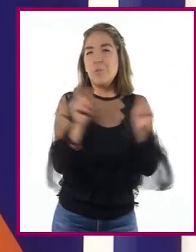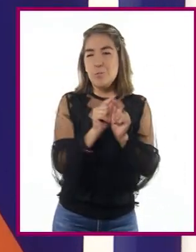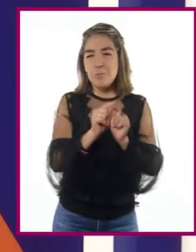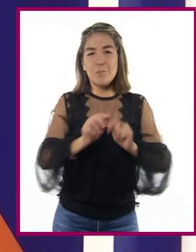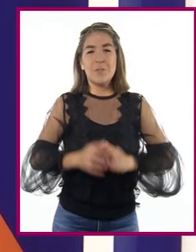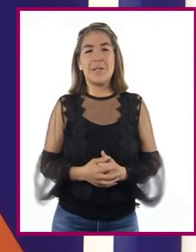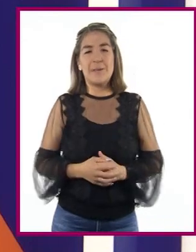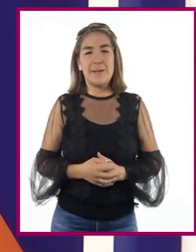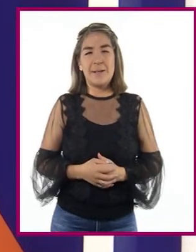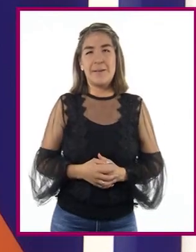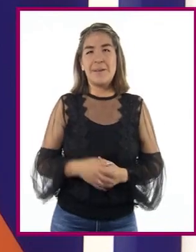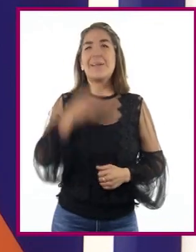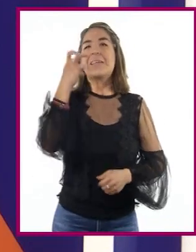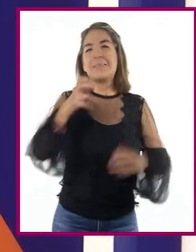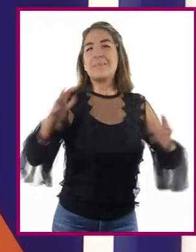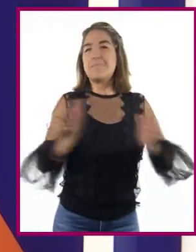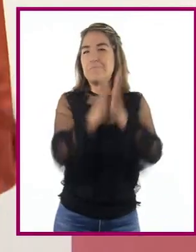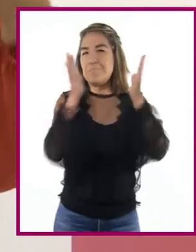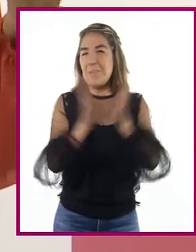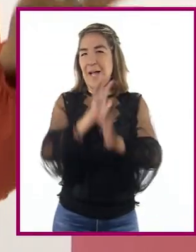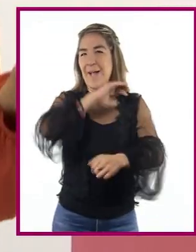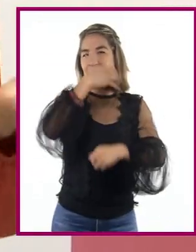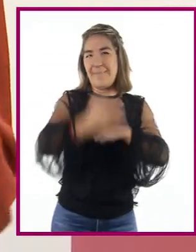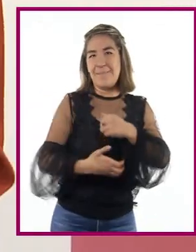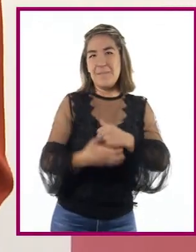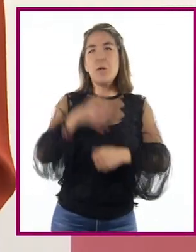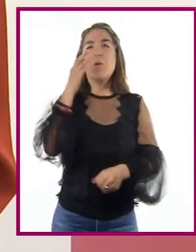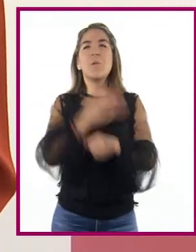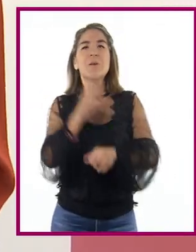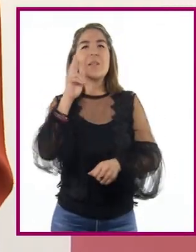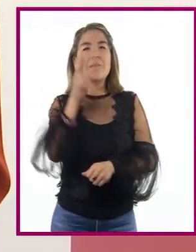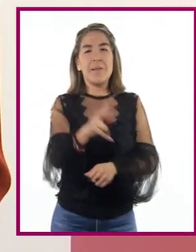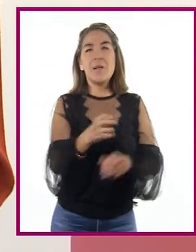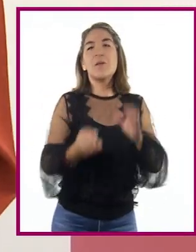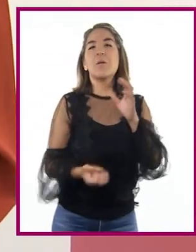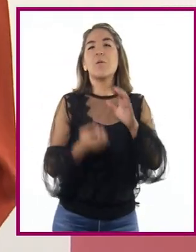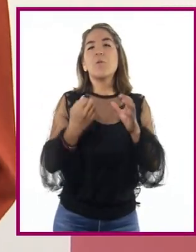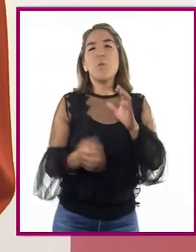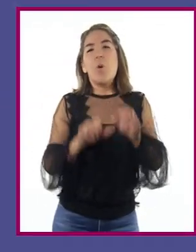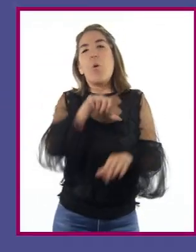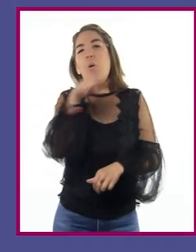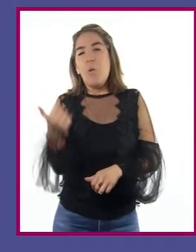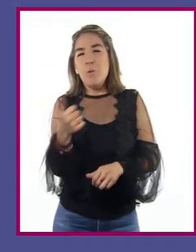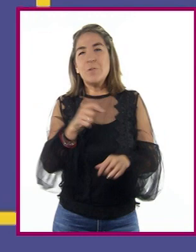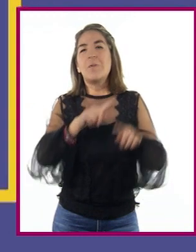conclusión, para cerrar la participación. Veamos una nueva versión.